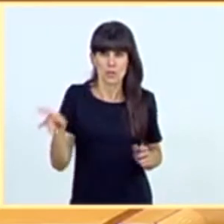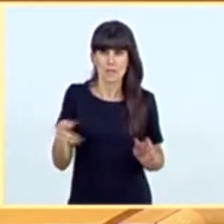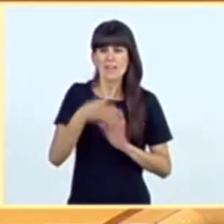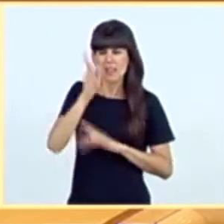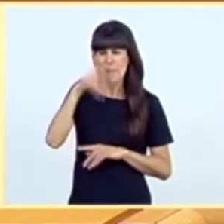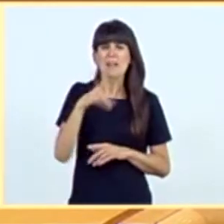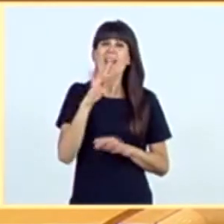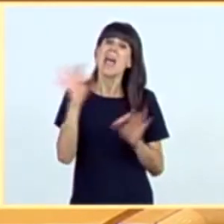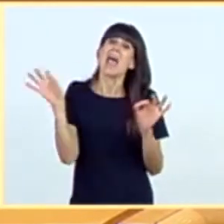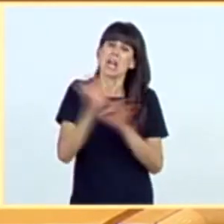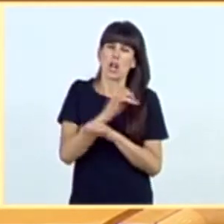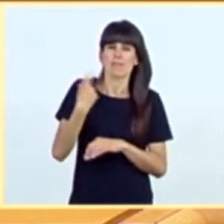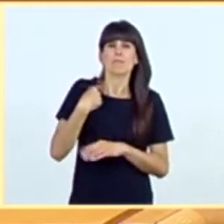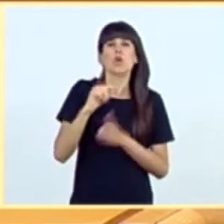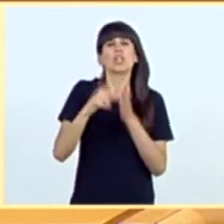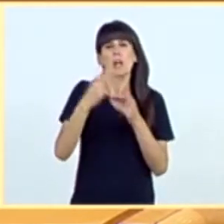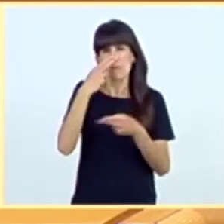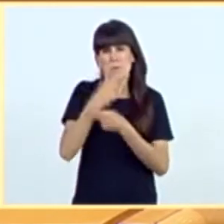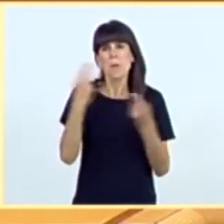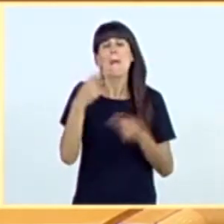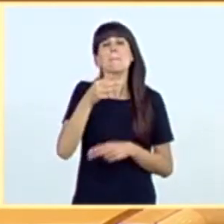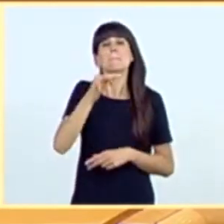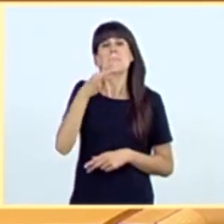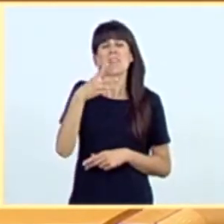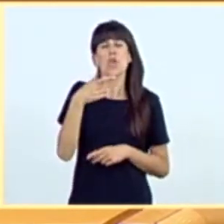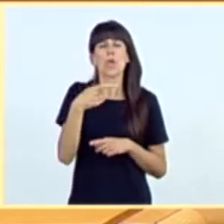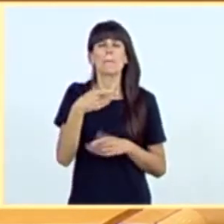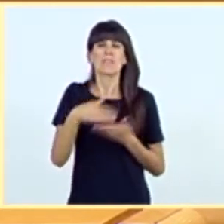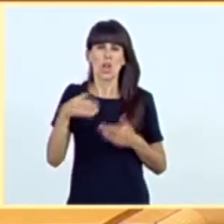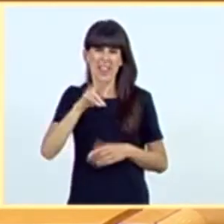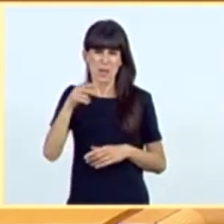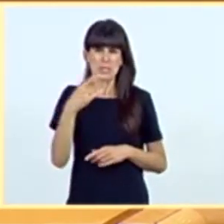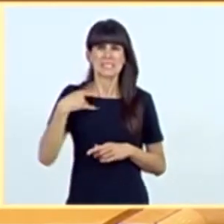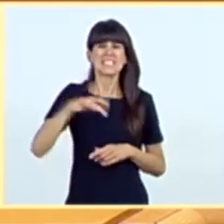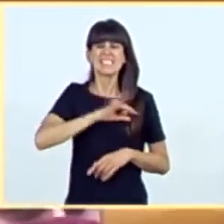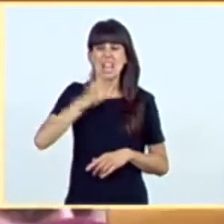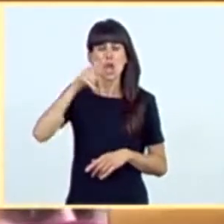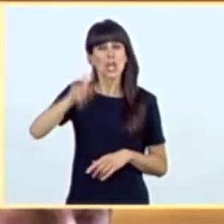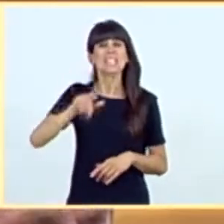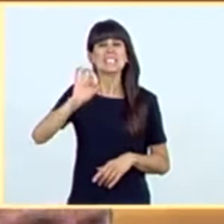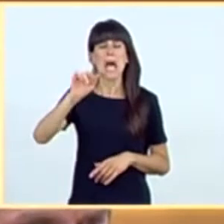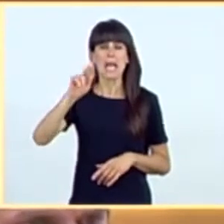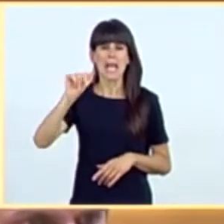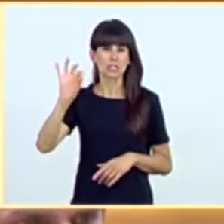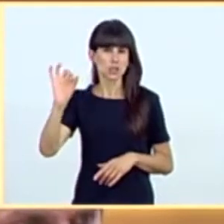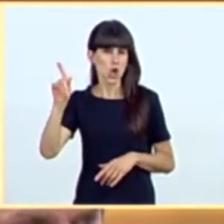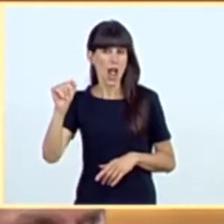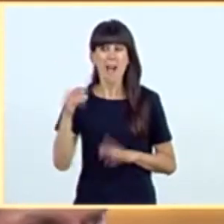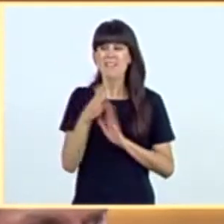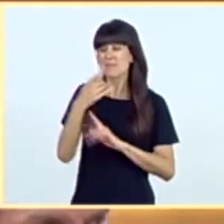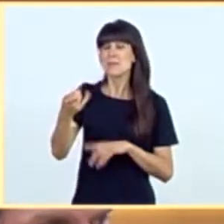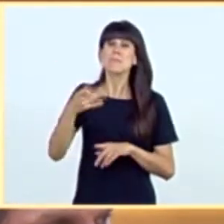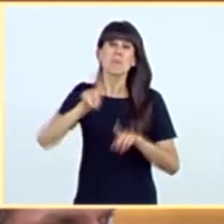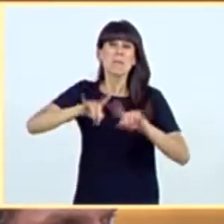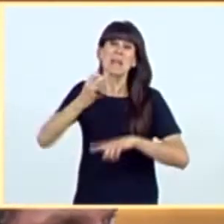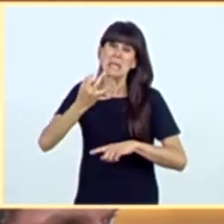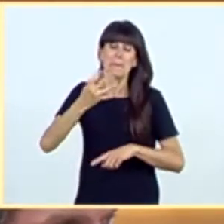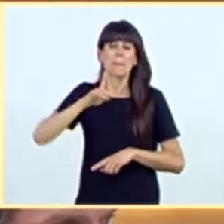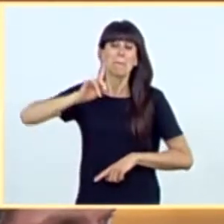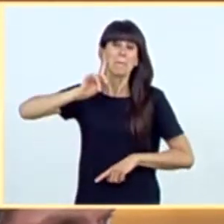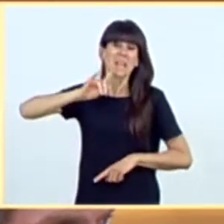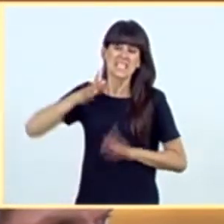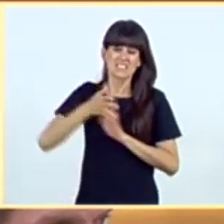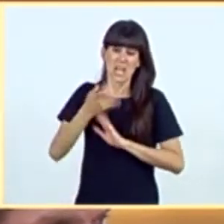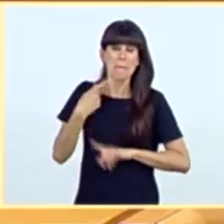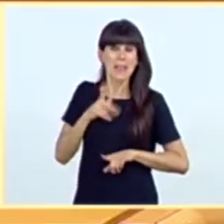contrato público del $500.000 de euros al señor Sarasola. El problema, señoría, es que las mentiras tienen las patas muy cortas.